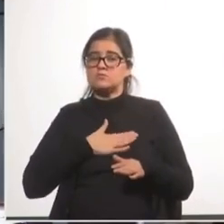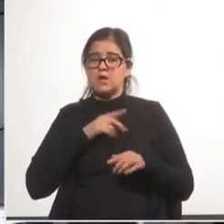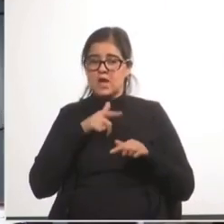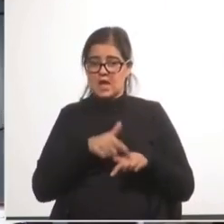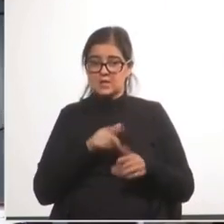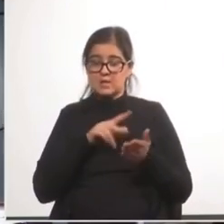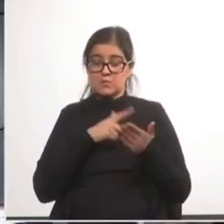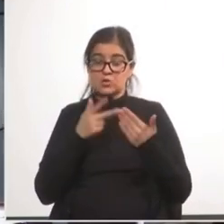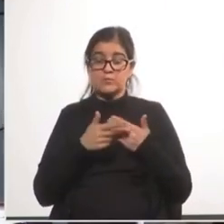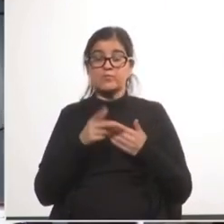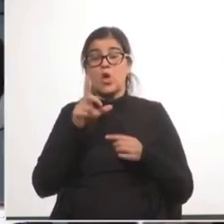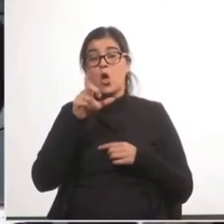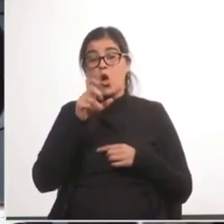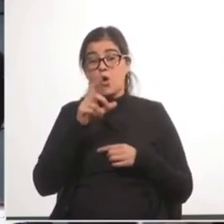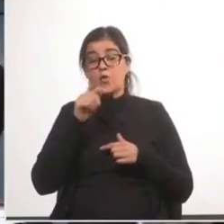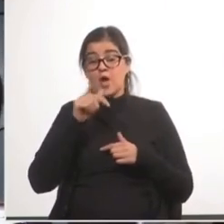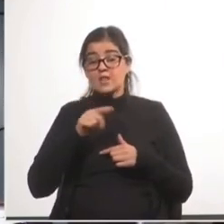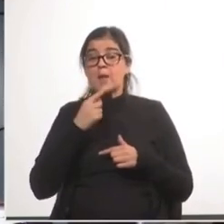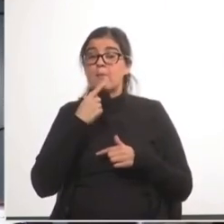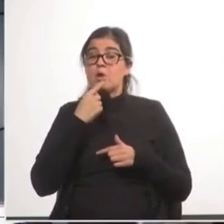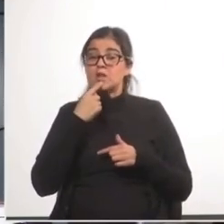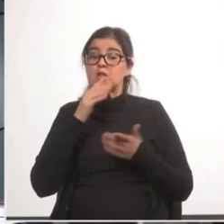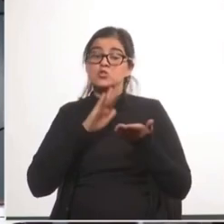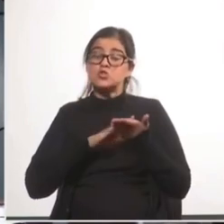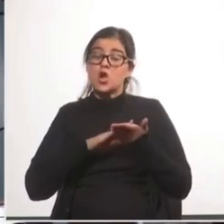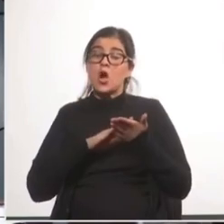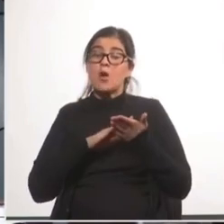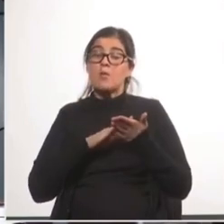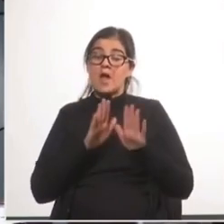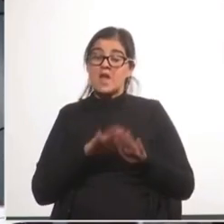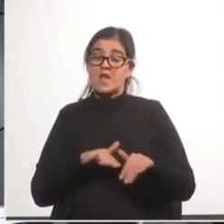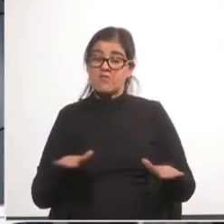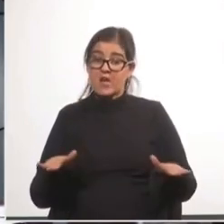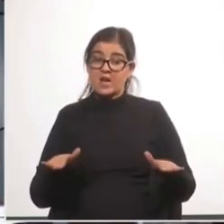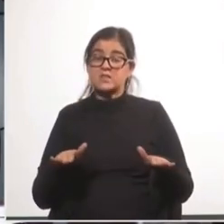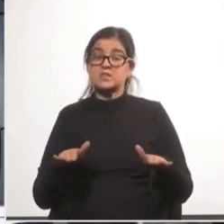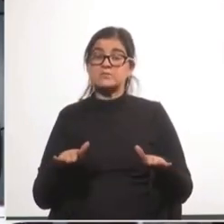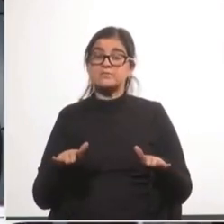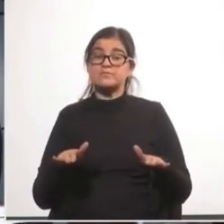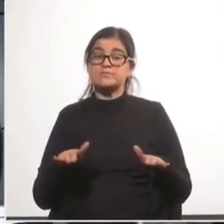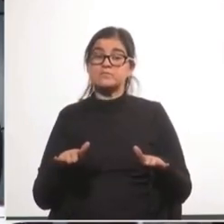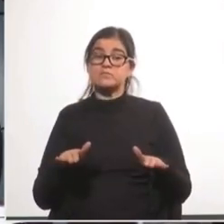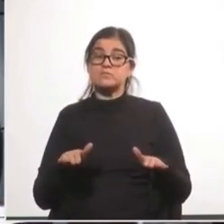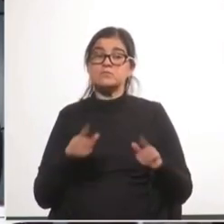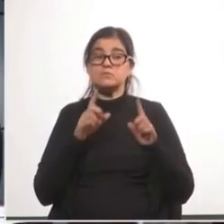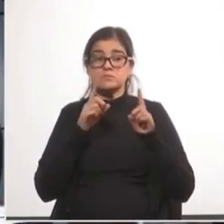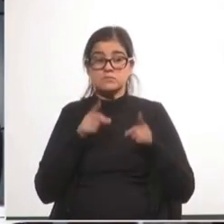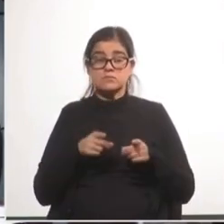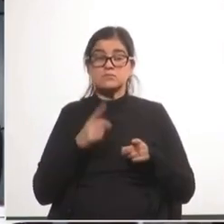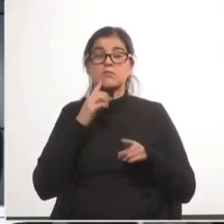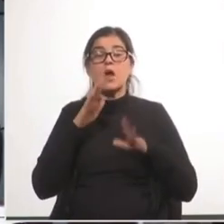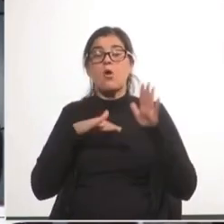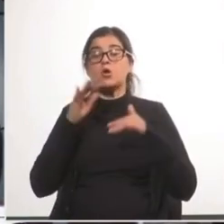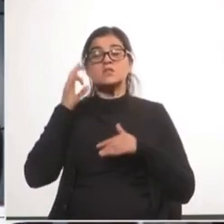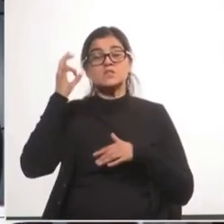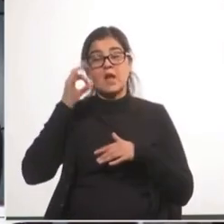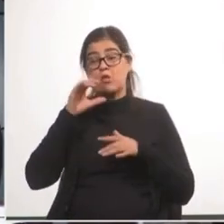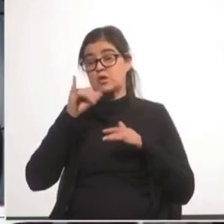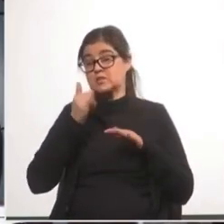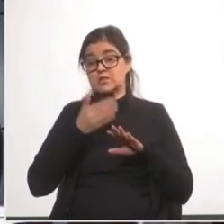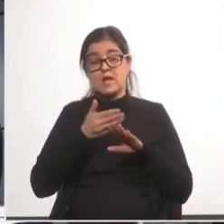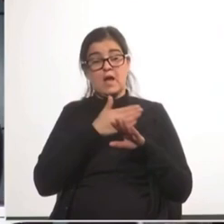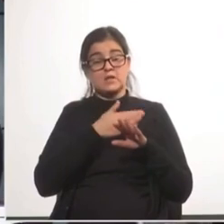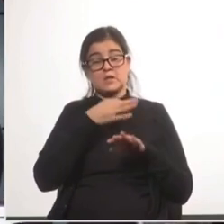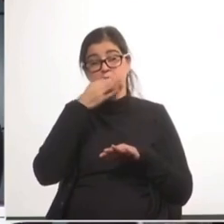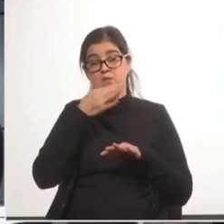Por supuesto que las políticas sobre la infancia, y así algunos de los senadores que intervinieron lo